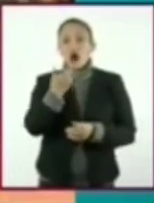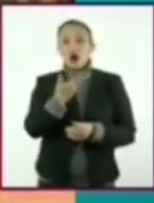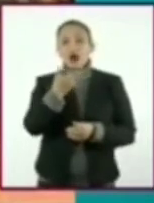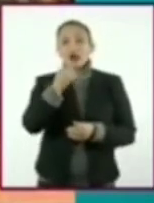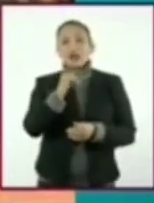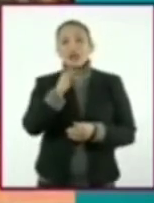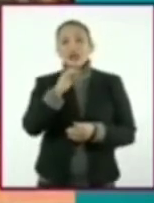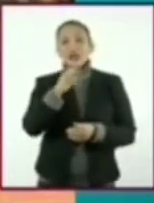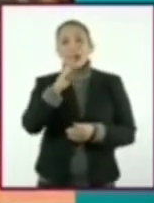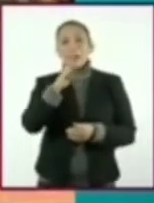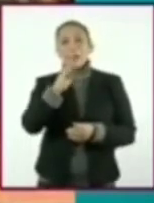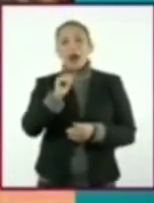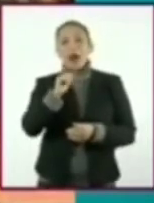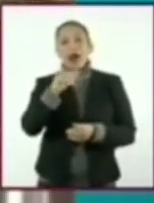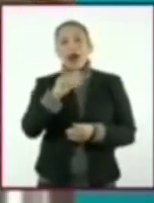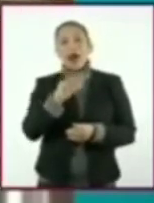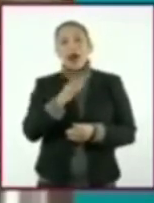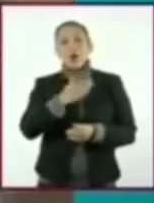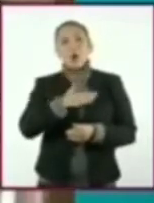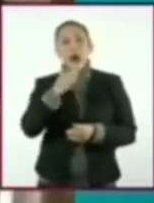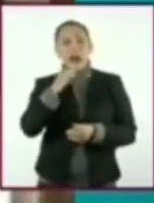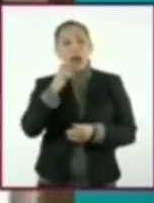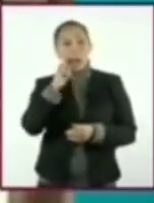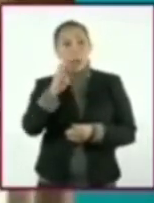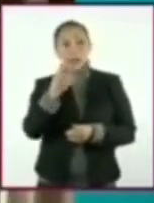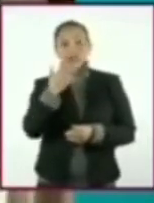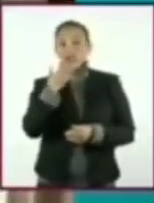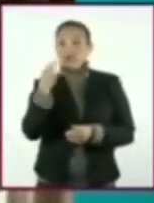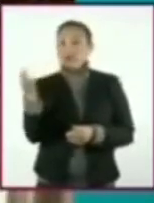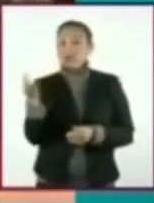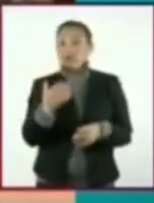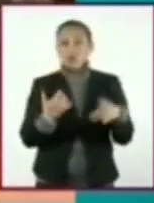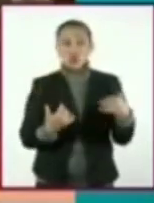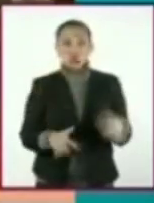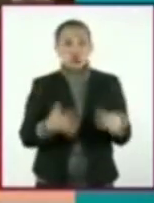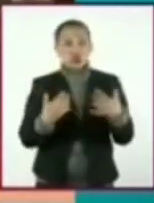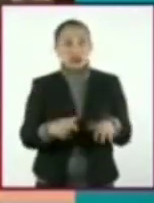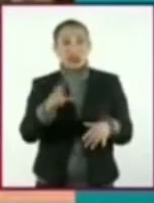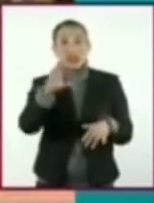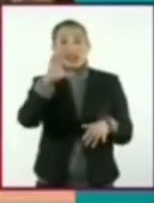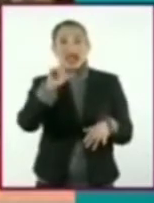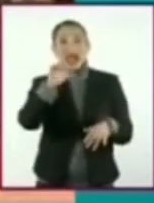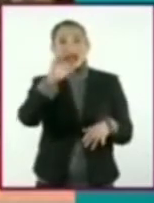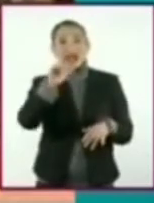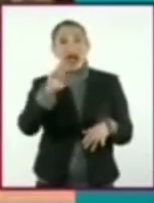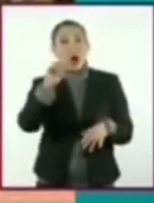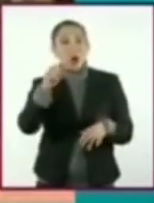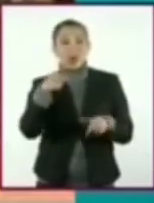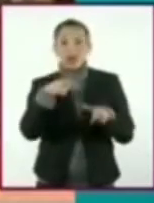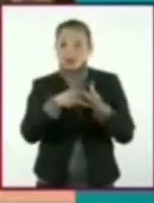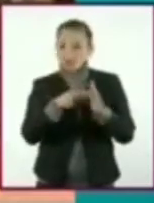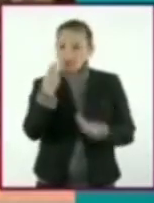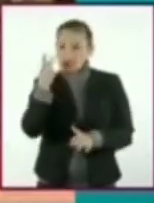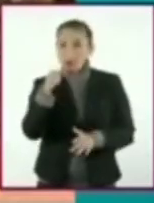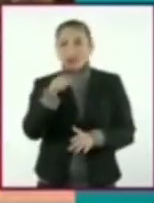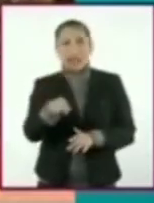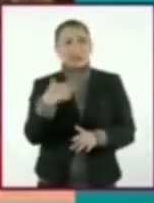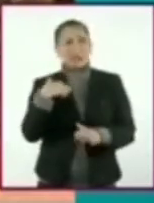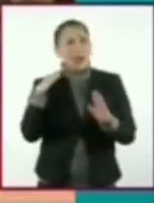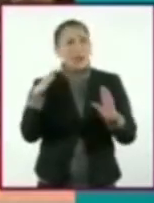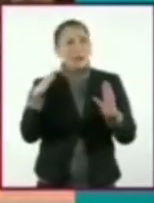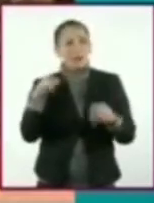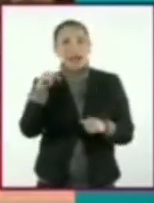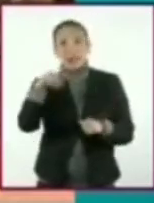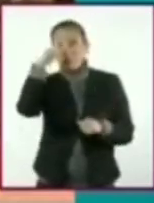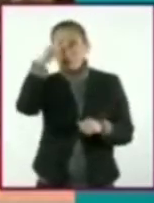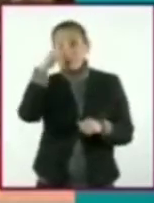hierbabuena. Esto le va a dar un tono delicioso. Cacao, sigo con el cacao. El cacao es una maravilla.